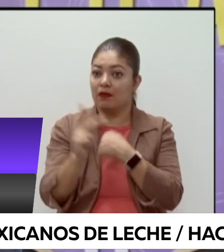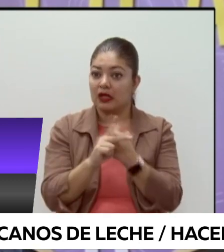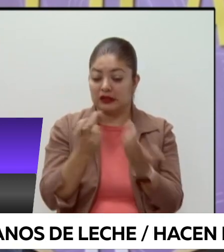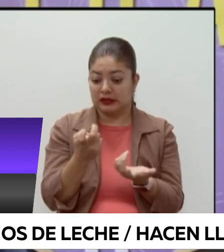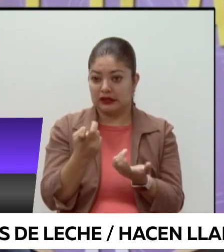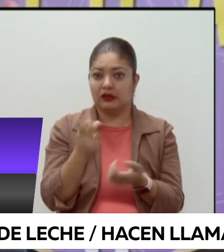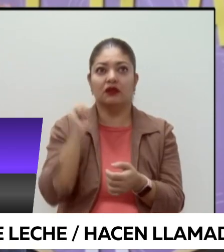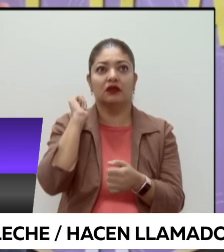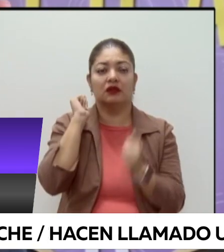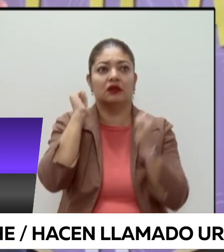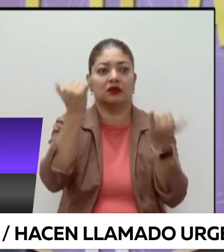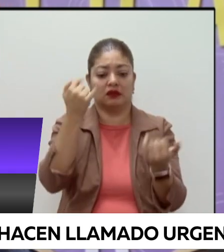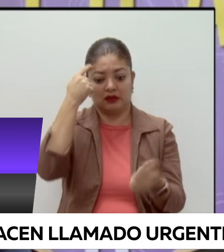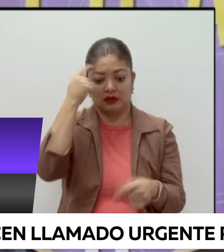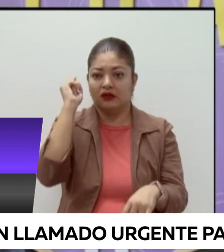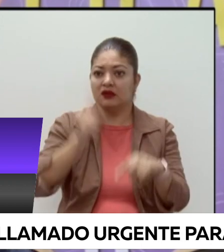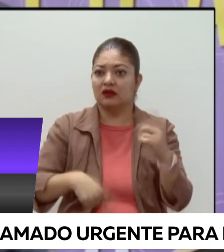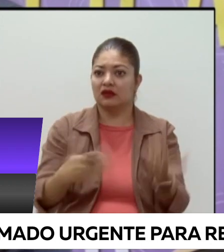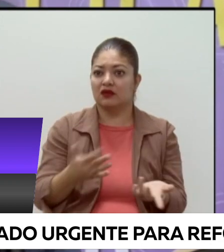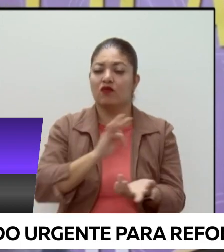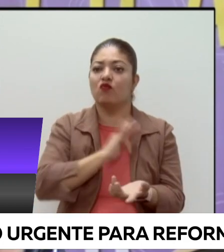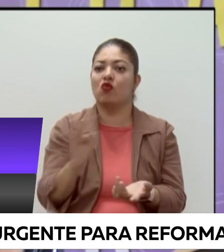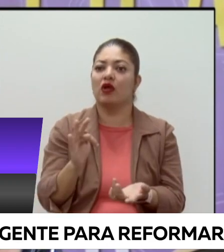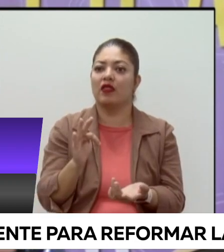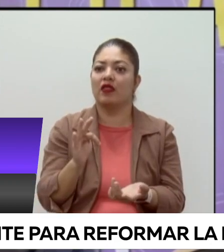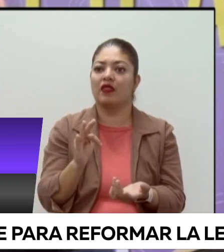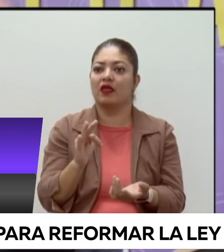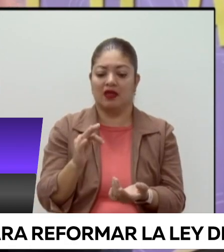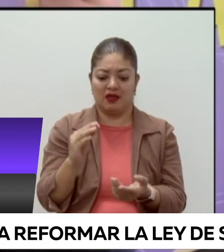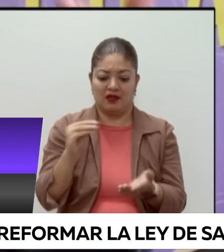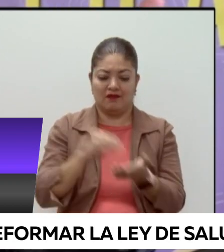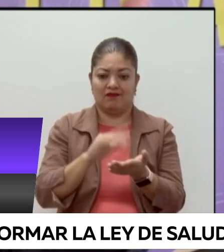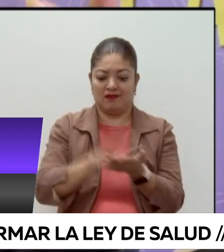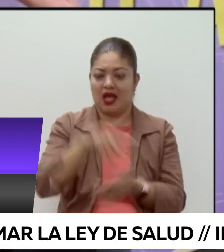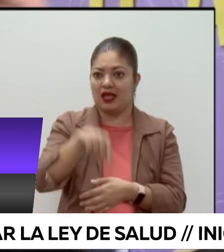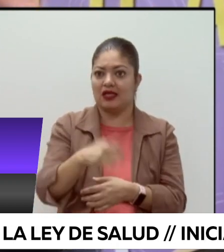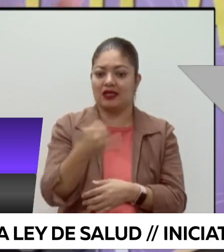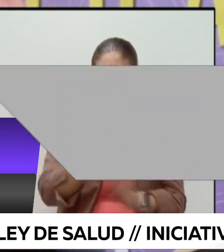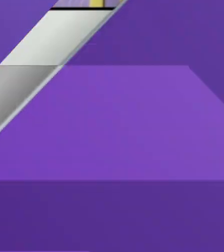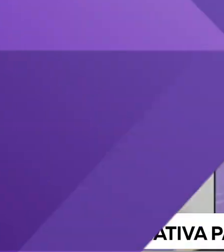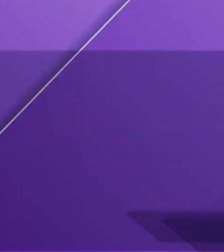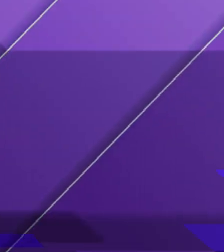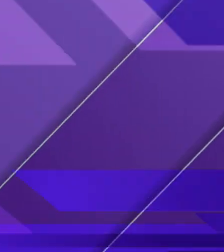los prejuicios y los tabús y poder aplicarla aquí y entonces dar resultados.